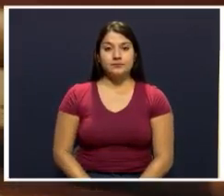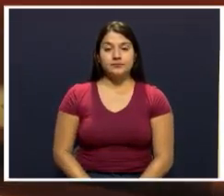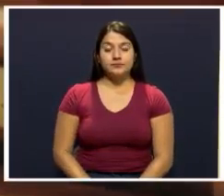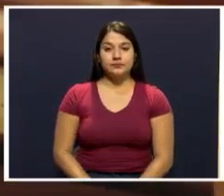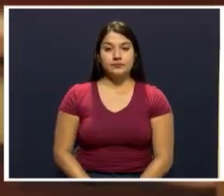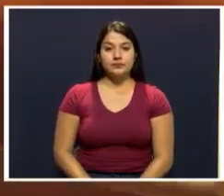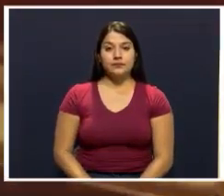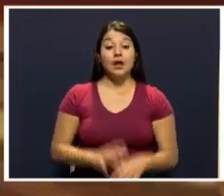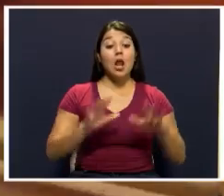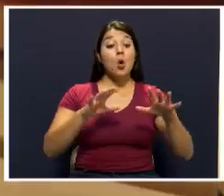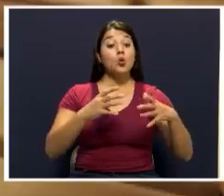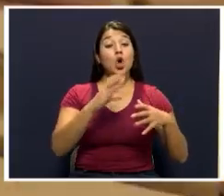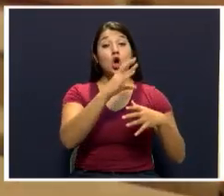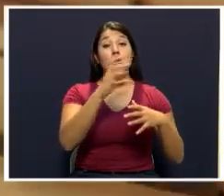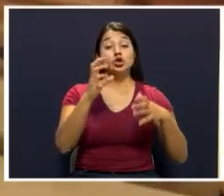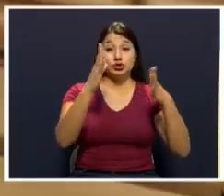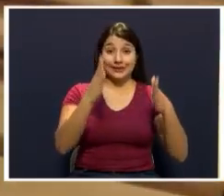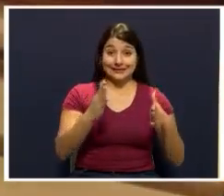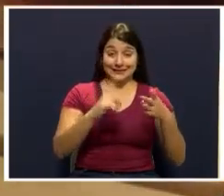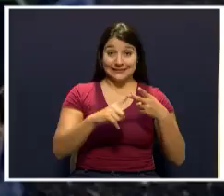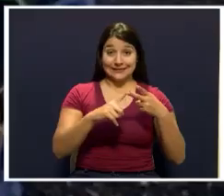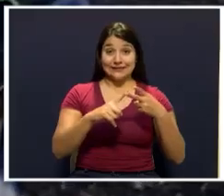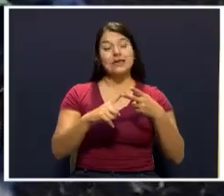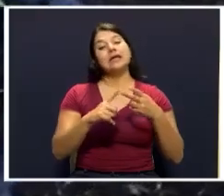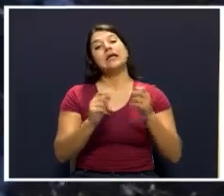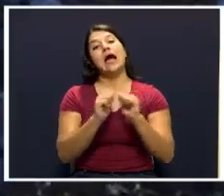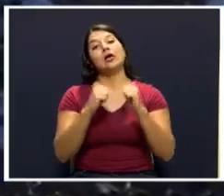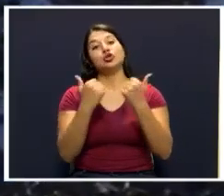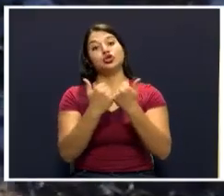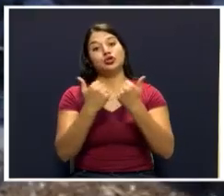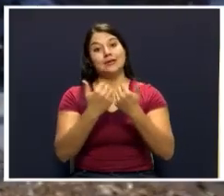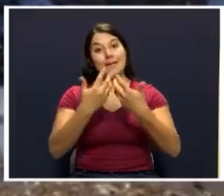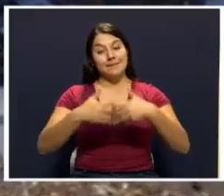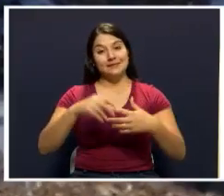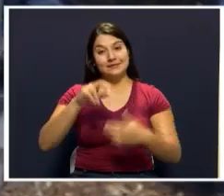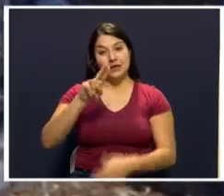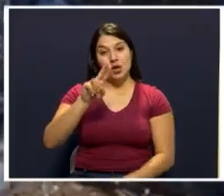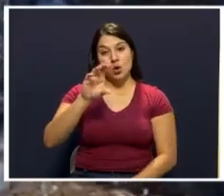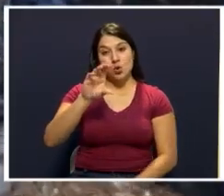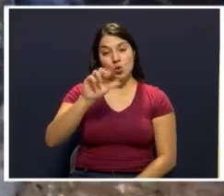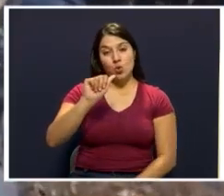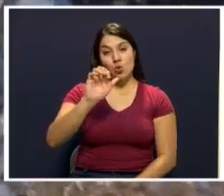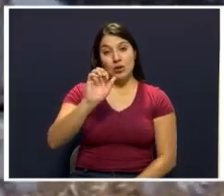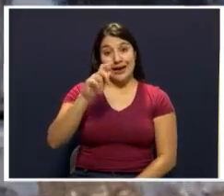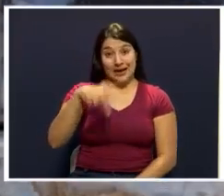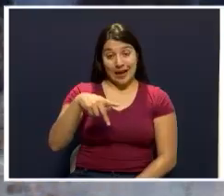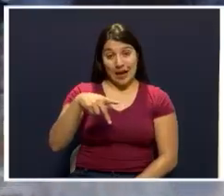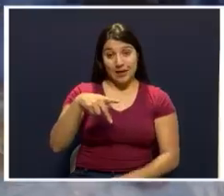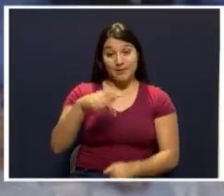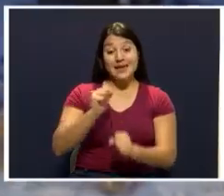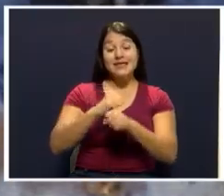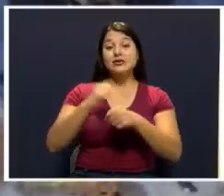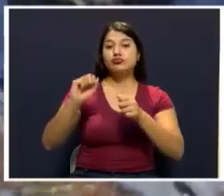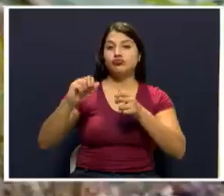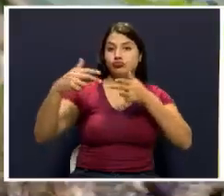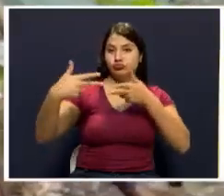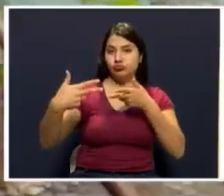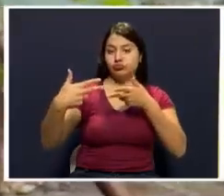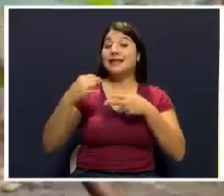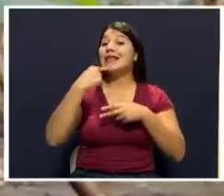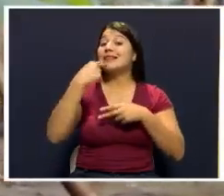La Unión Costarricense de Cámaras y Asociaciones del Sector Empresarial Privado, la UCAEP, indicó por medio de una videoconferencia que el Gobierno de